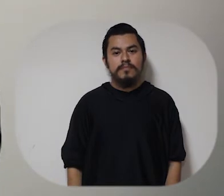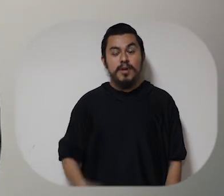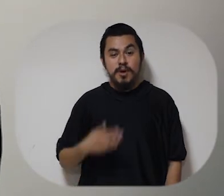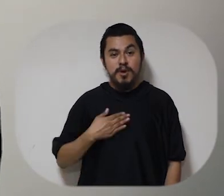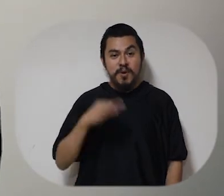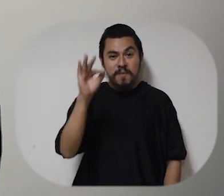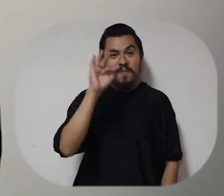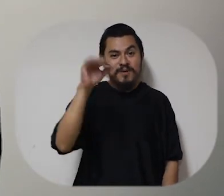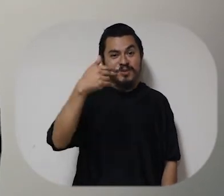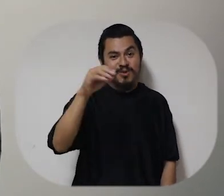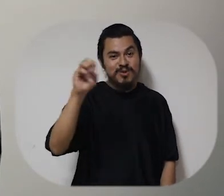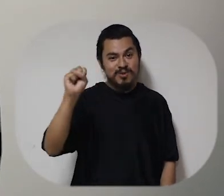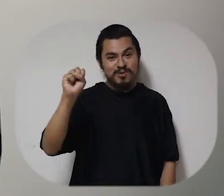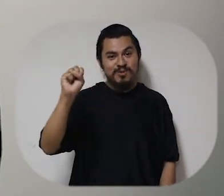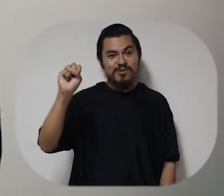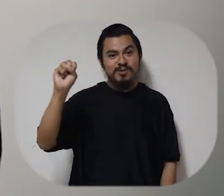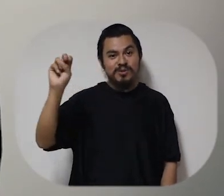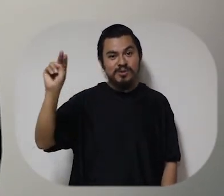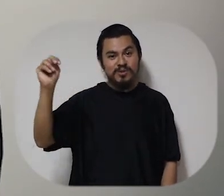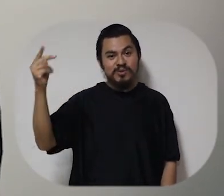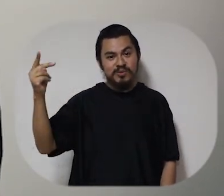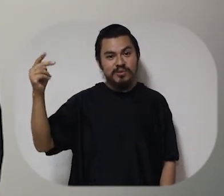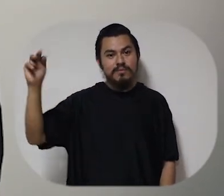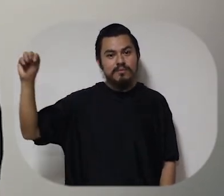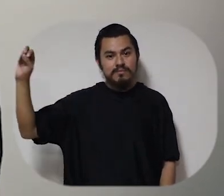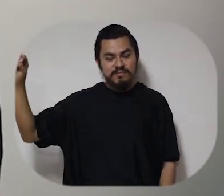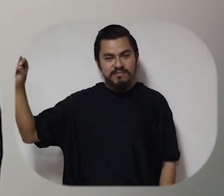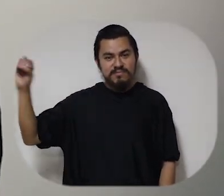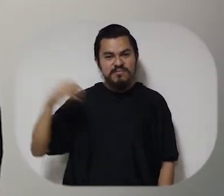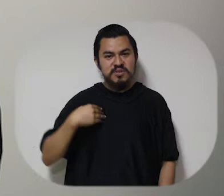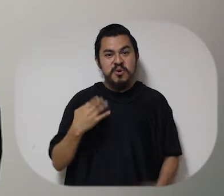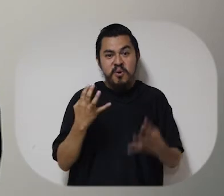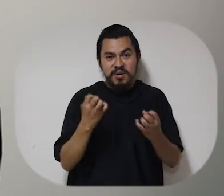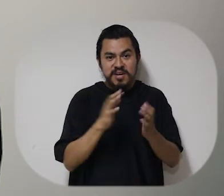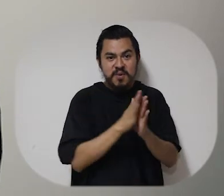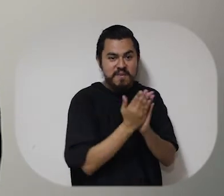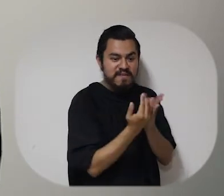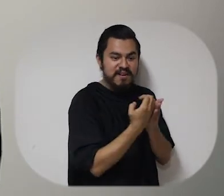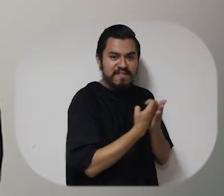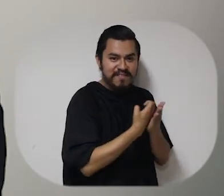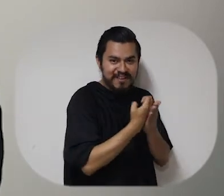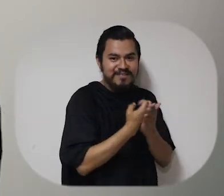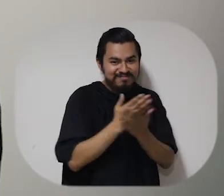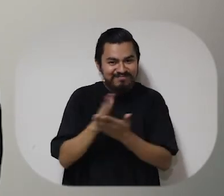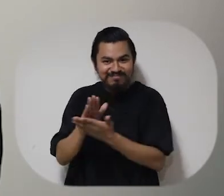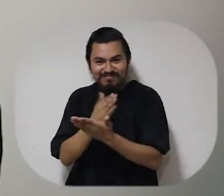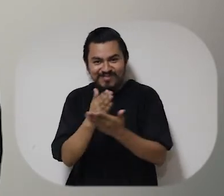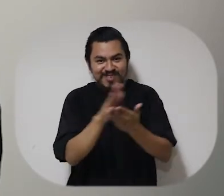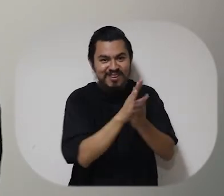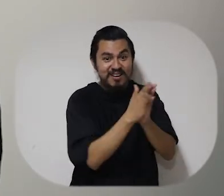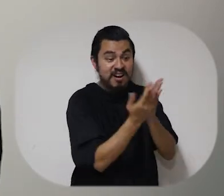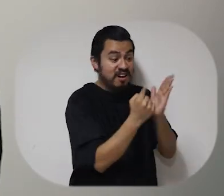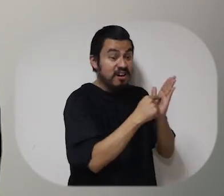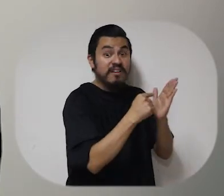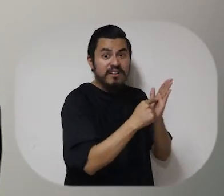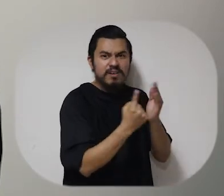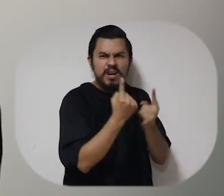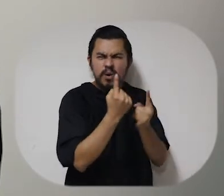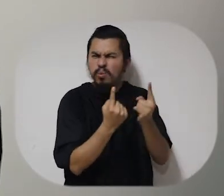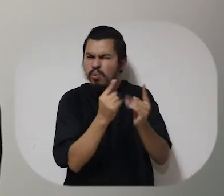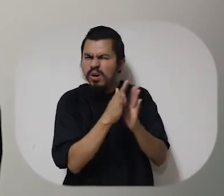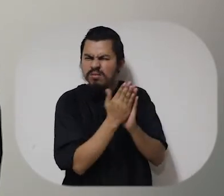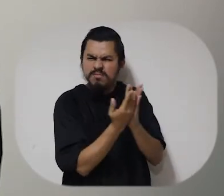Quiero compartir el evangelio que la Biblia habla. ¿Cuál es el evangelio de la Biblia? Empezamos este canal para compartir